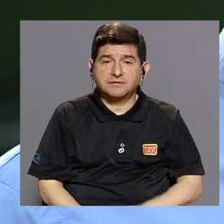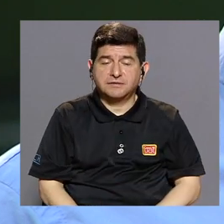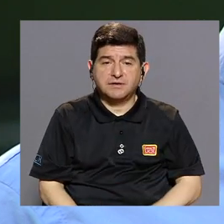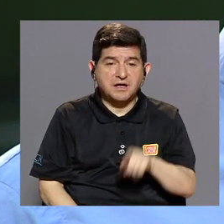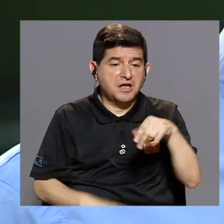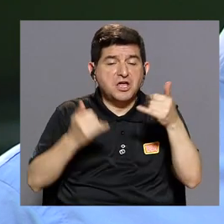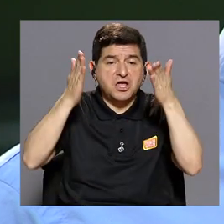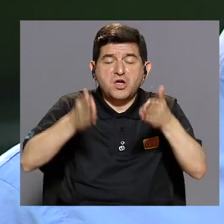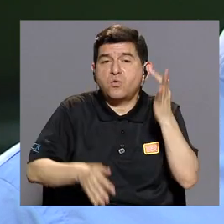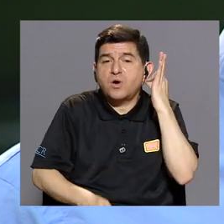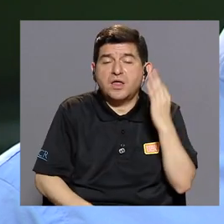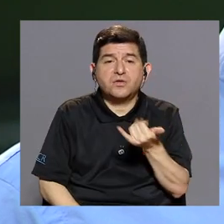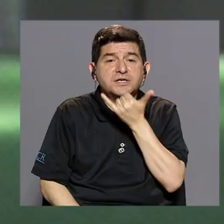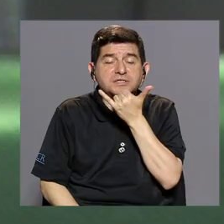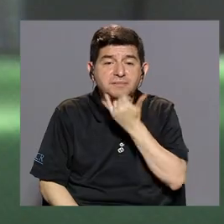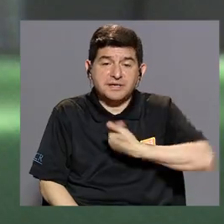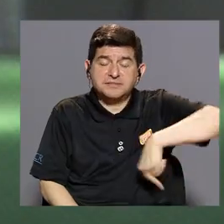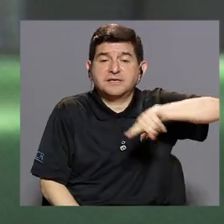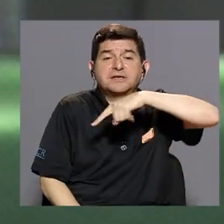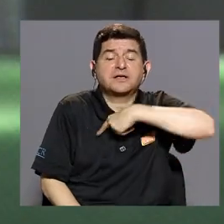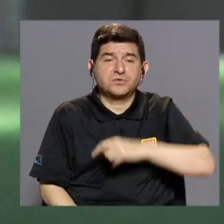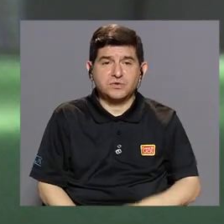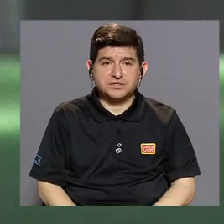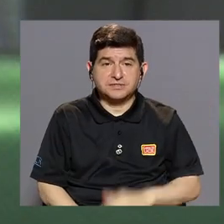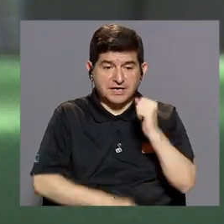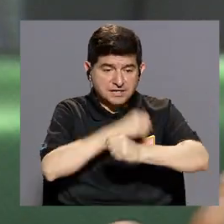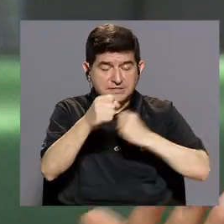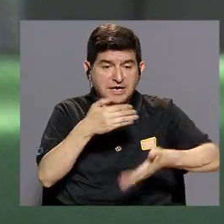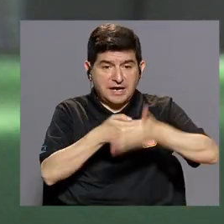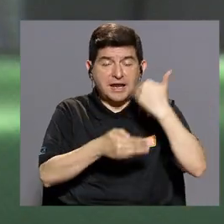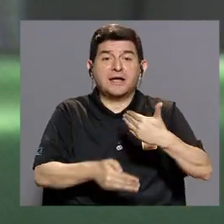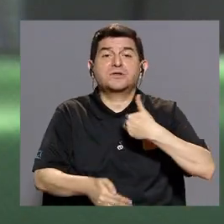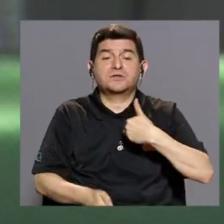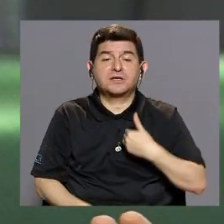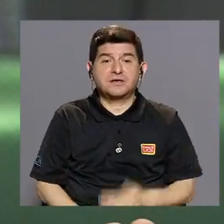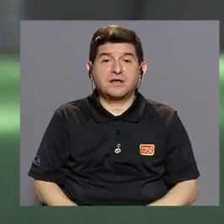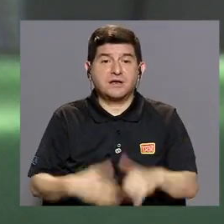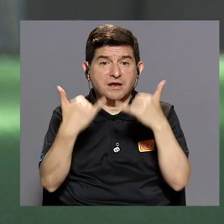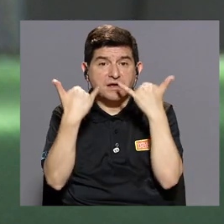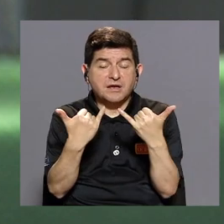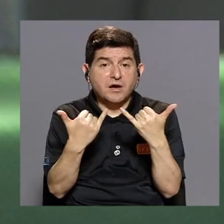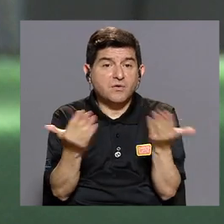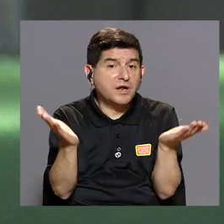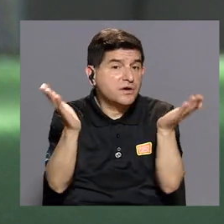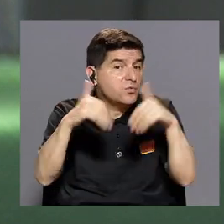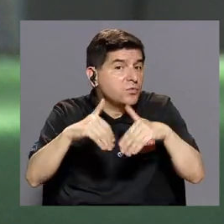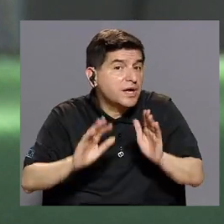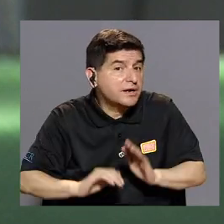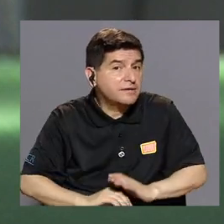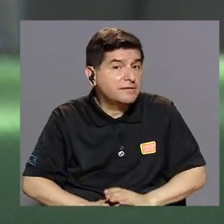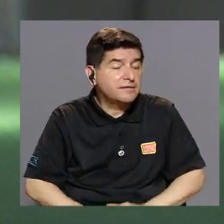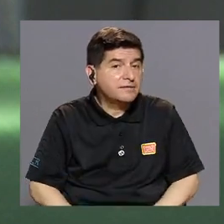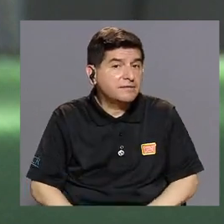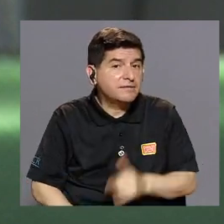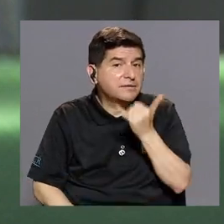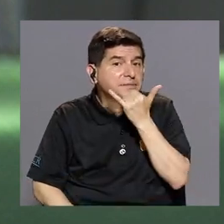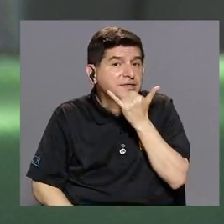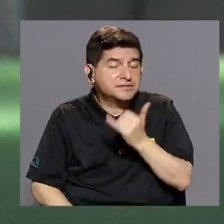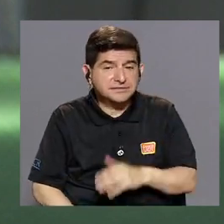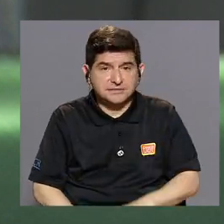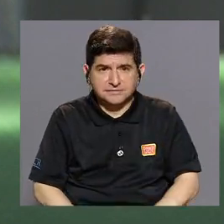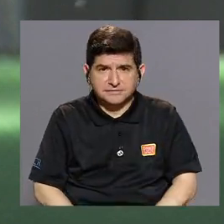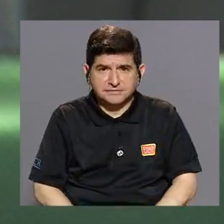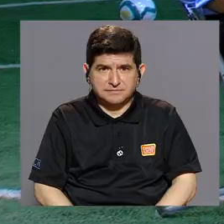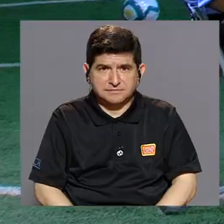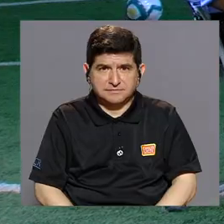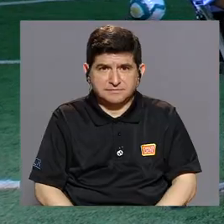y todas esas jugadoras, en el caso por ejemplo de las nuestras, que habían un montón el año pasado y en este momento no hay ninguna, ¿qué pasó? O